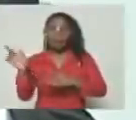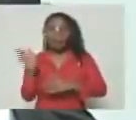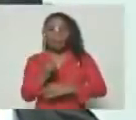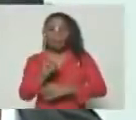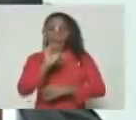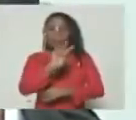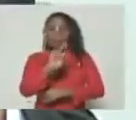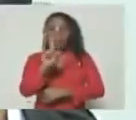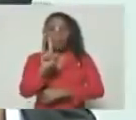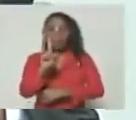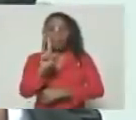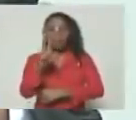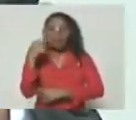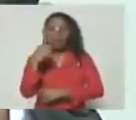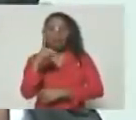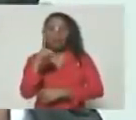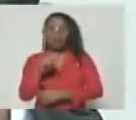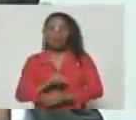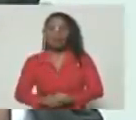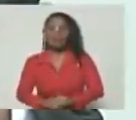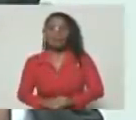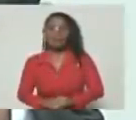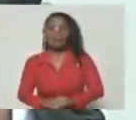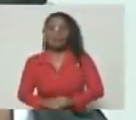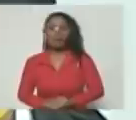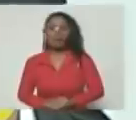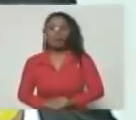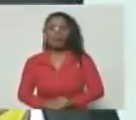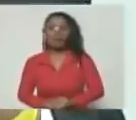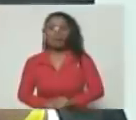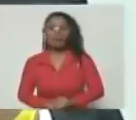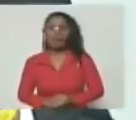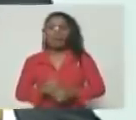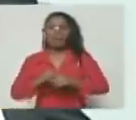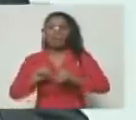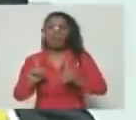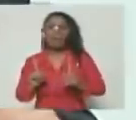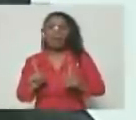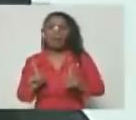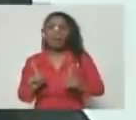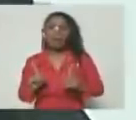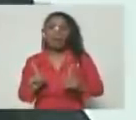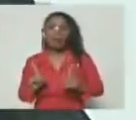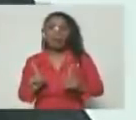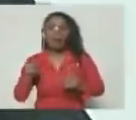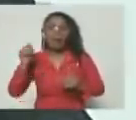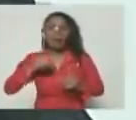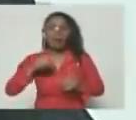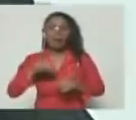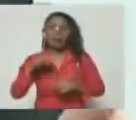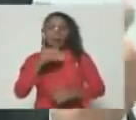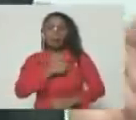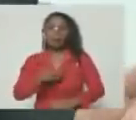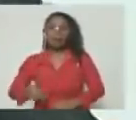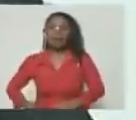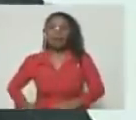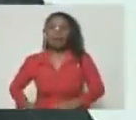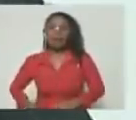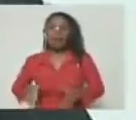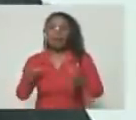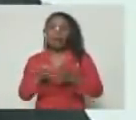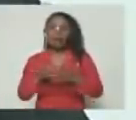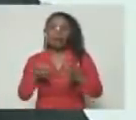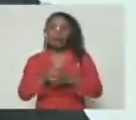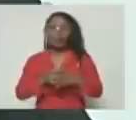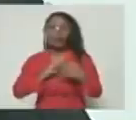21 de noviembre. Pero acá, presidente, la Comisión